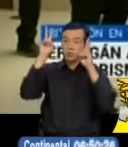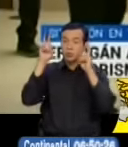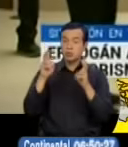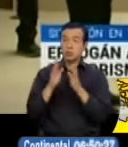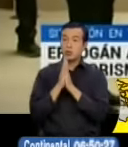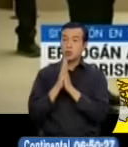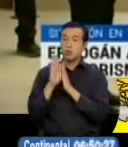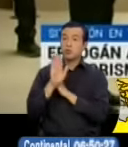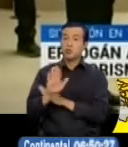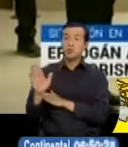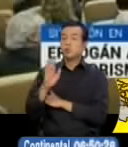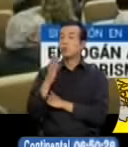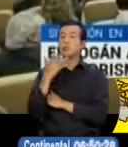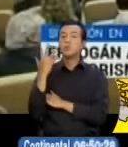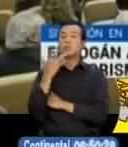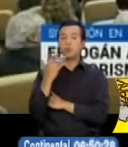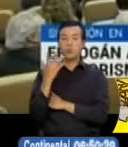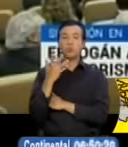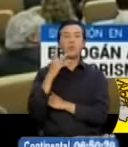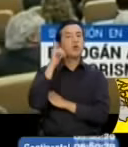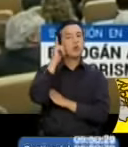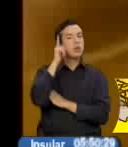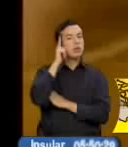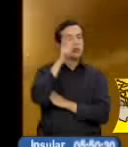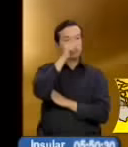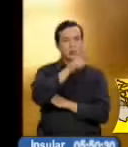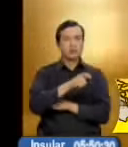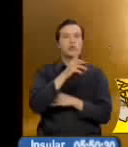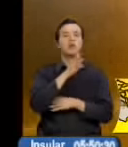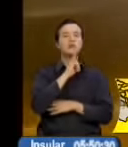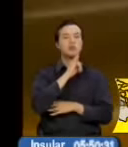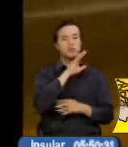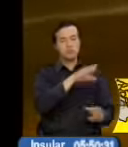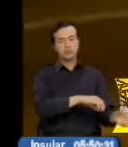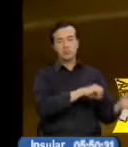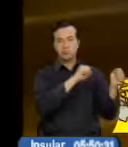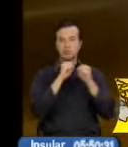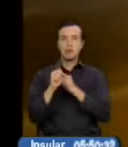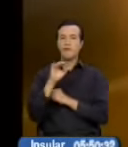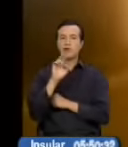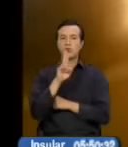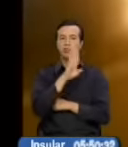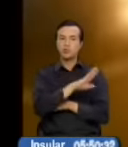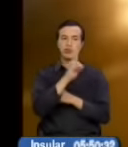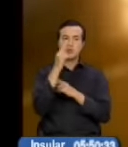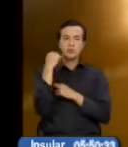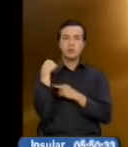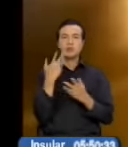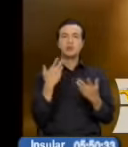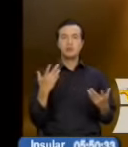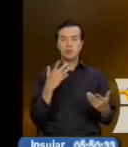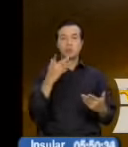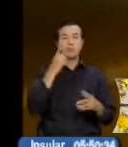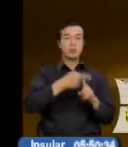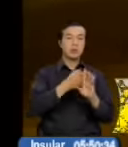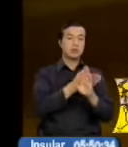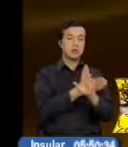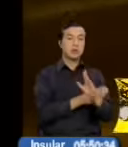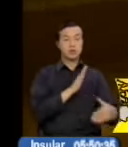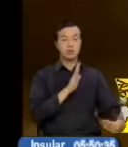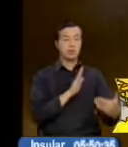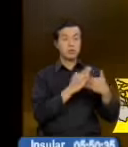este país para la extradición del líder musulmán Fethullah Gülen, acusado de planear un golpe de Estado el mes pasado.